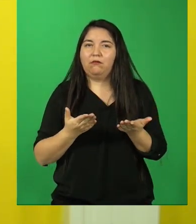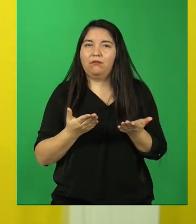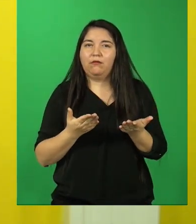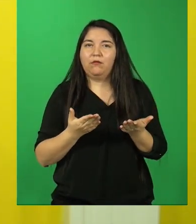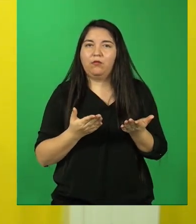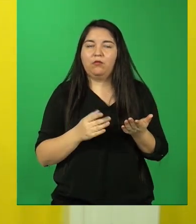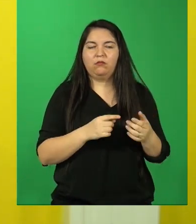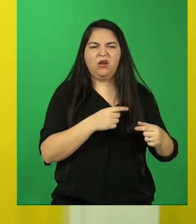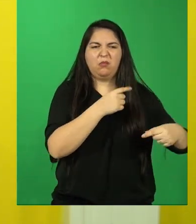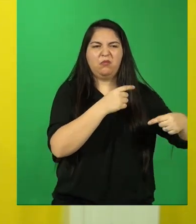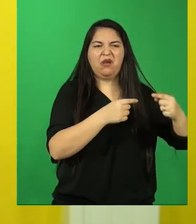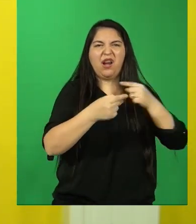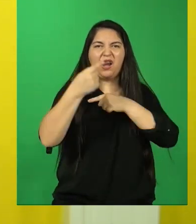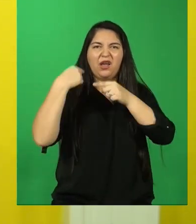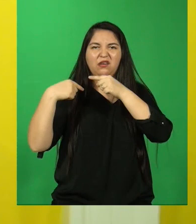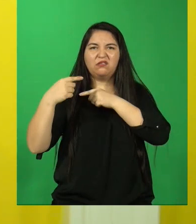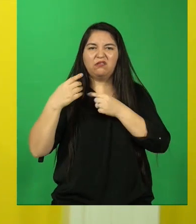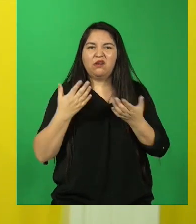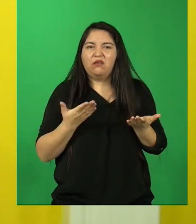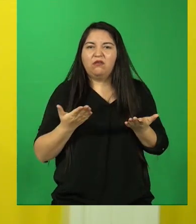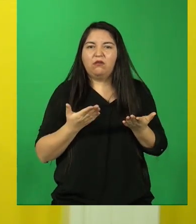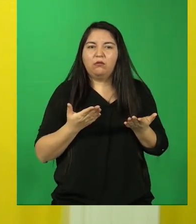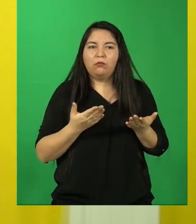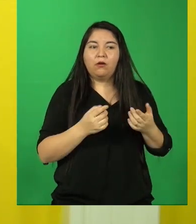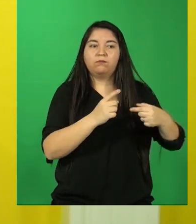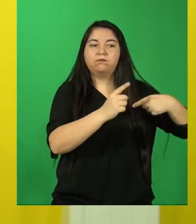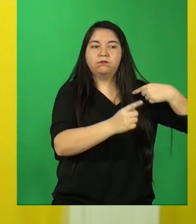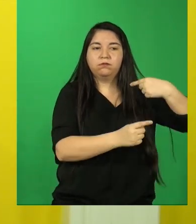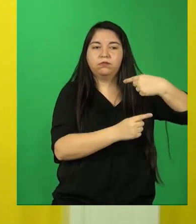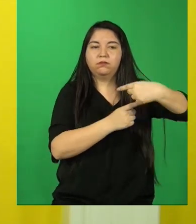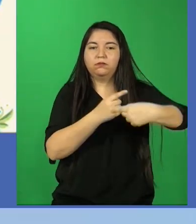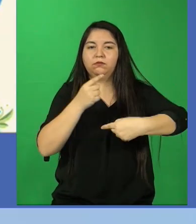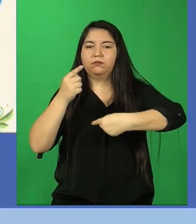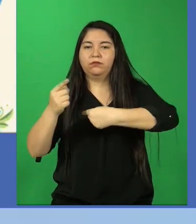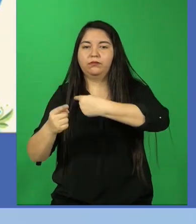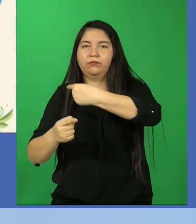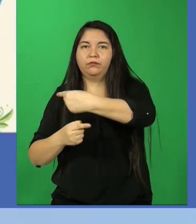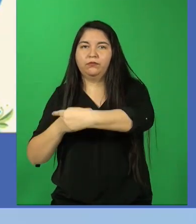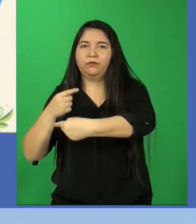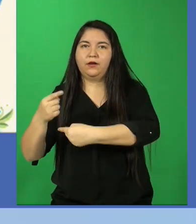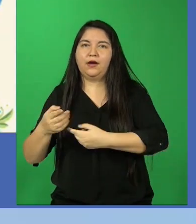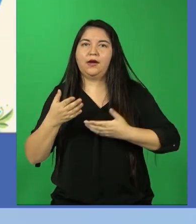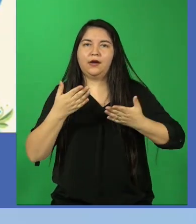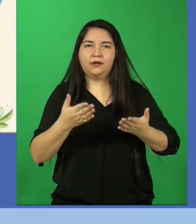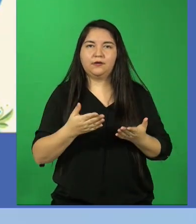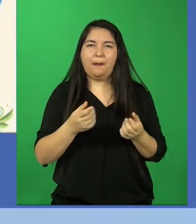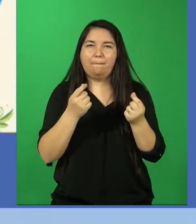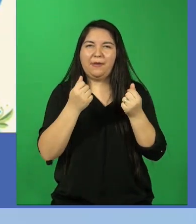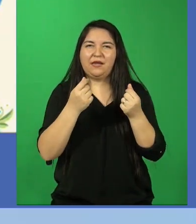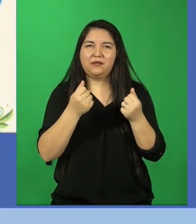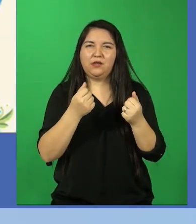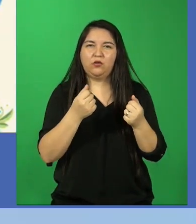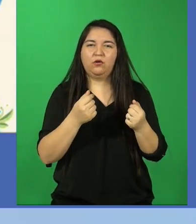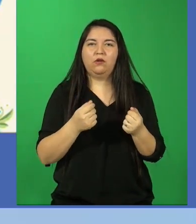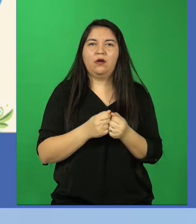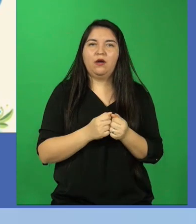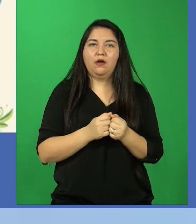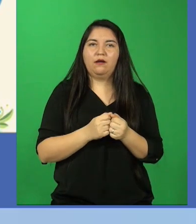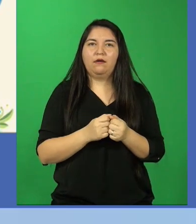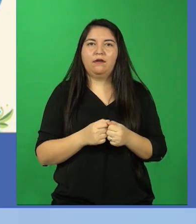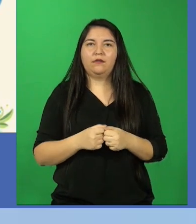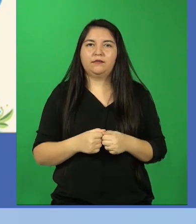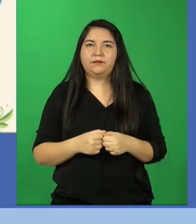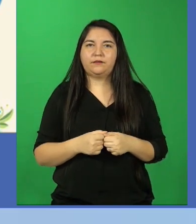la acción. ¿Qué pasa? Se da vida al cuento, suceden los